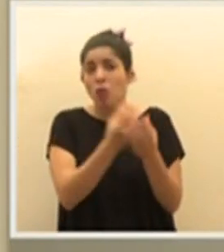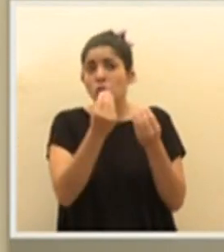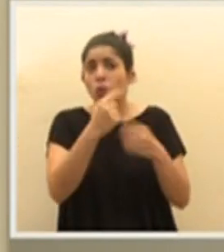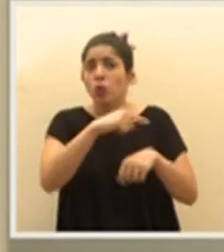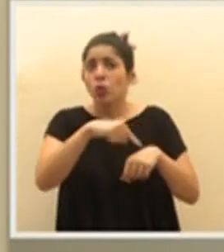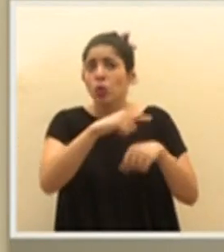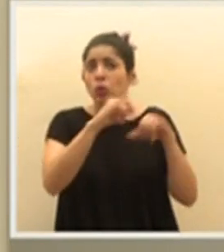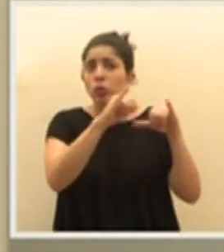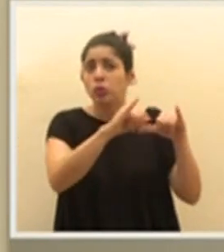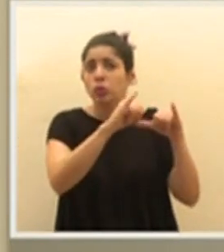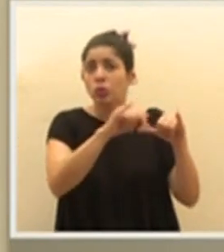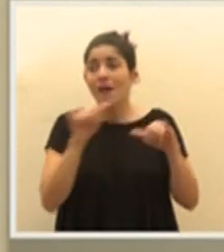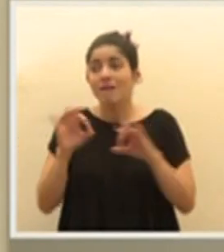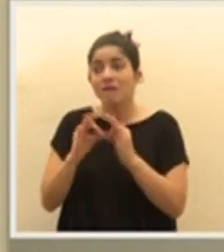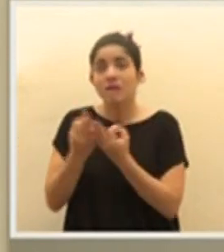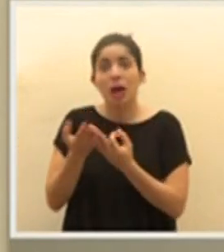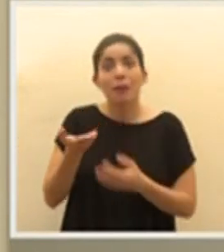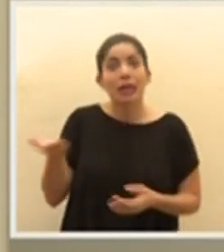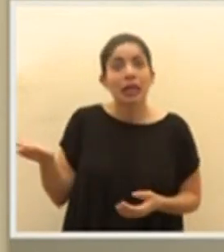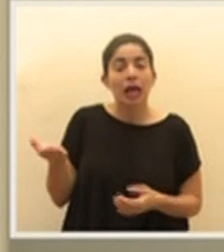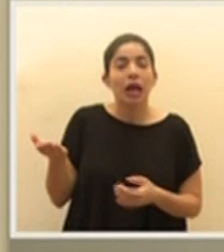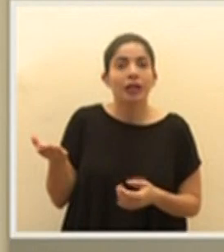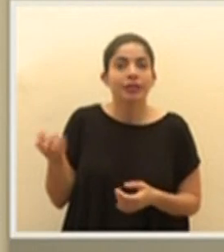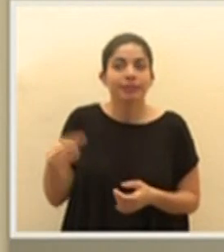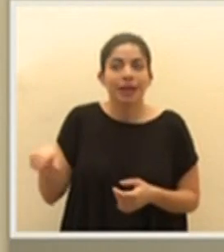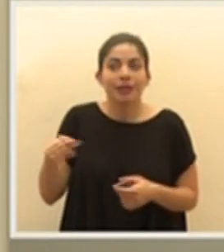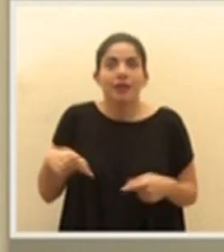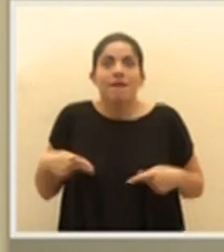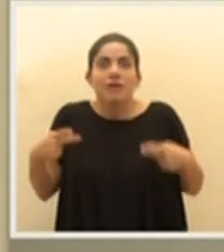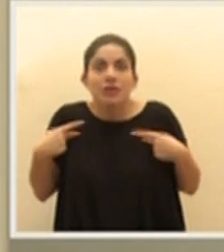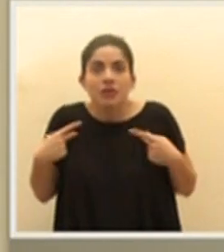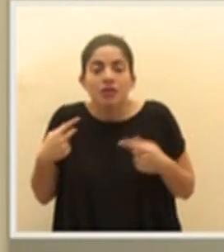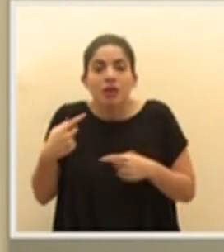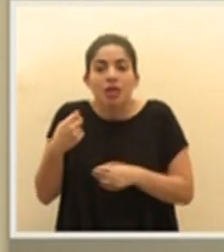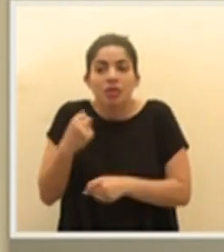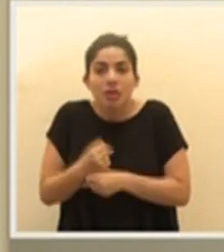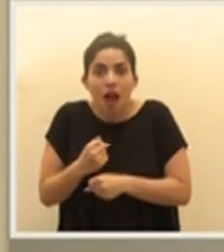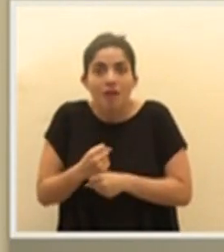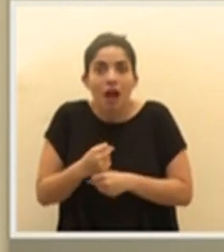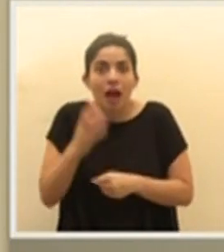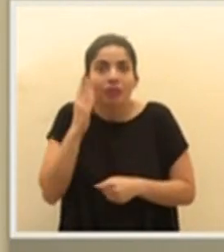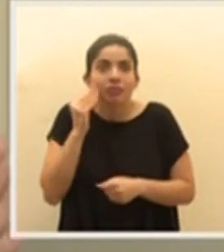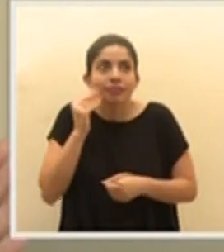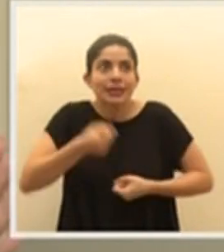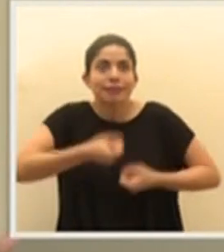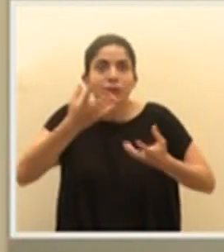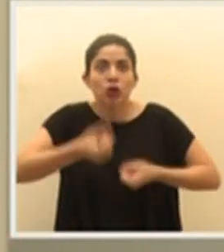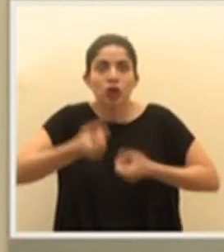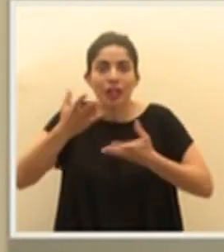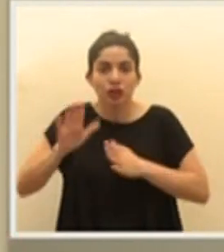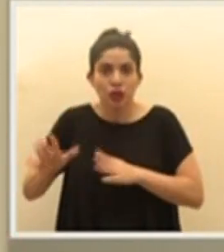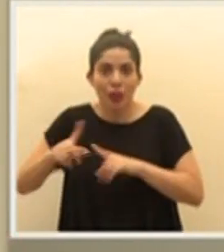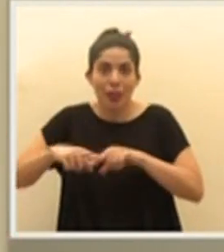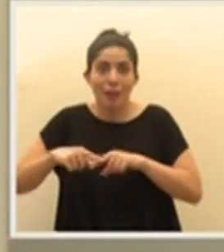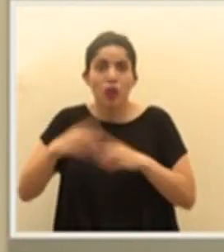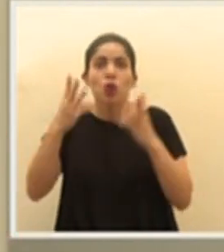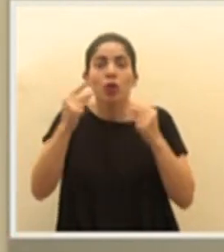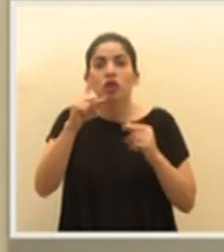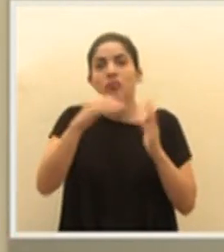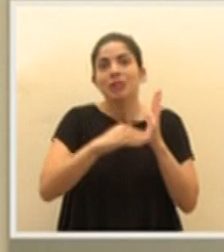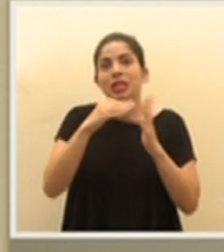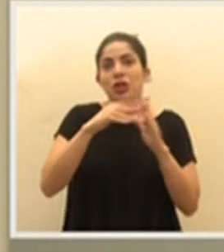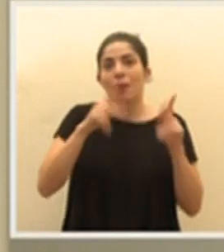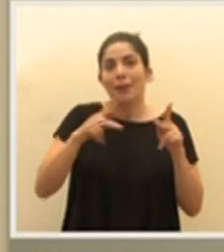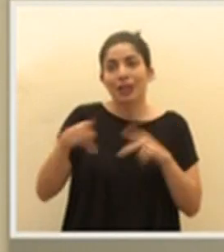tiempo, las familias que además viven y trabajan en la exportación, que son en total 1 millón de personas